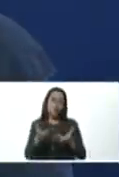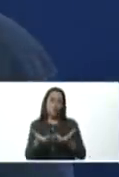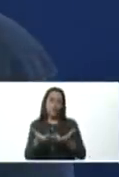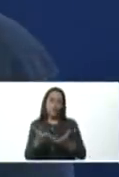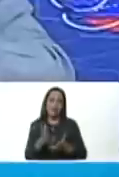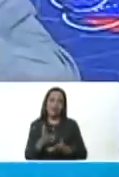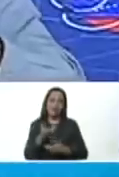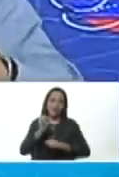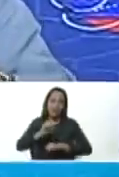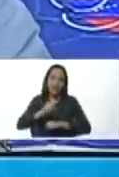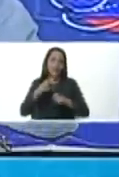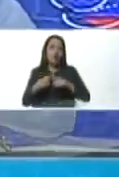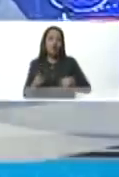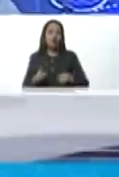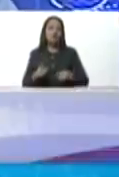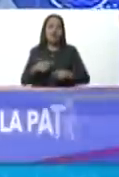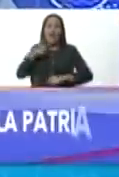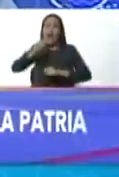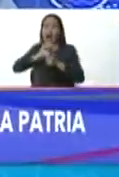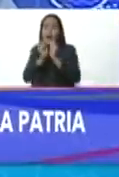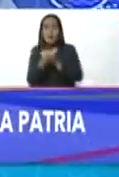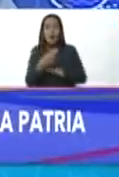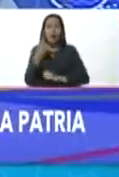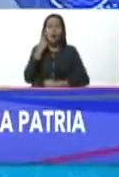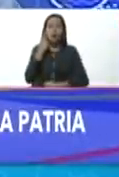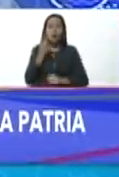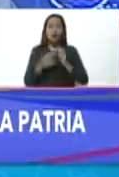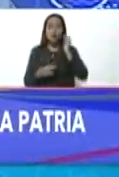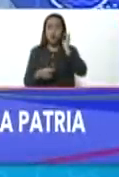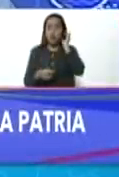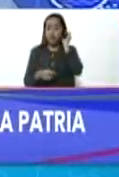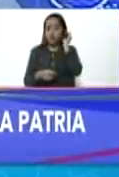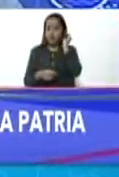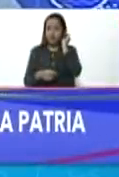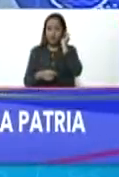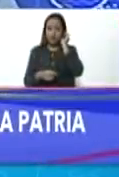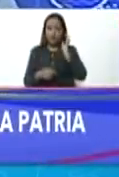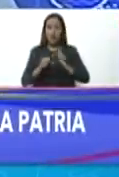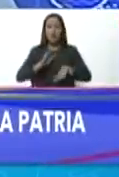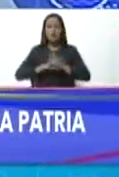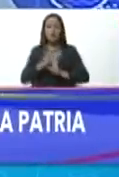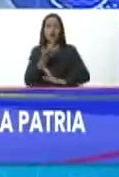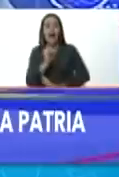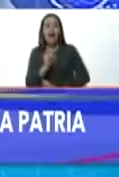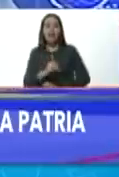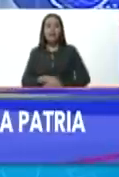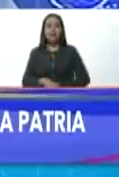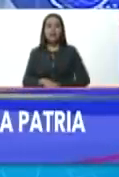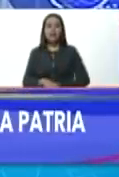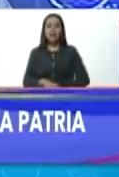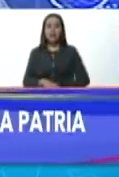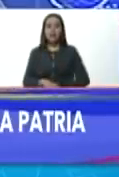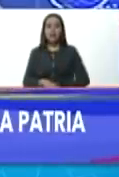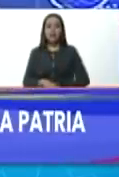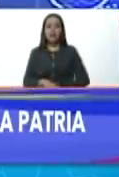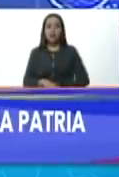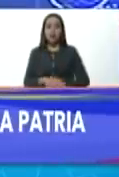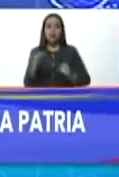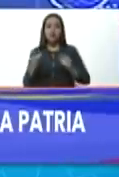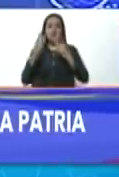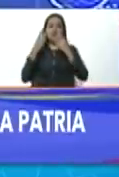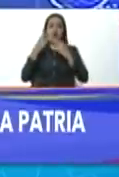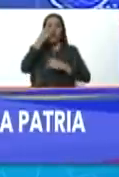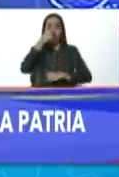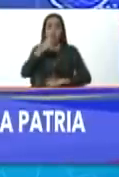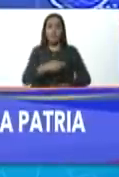cambiar todas estas costumbres. Porque estamos frente a una epidemia, no ha